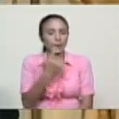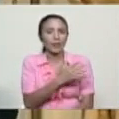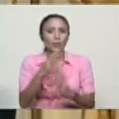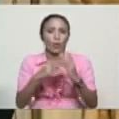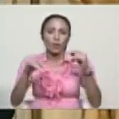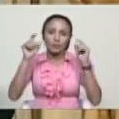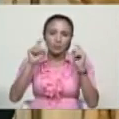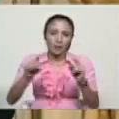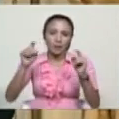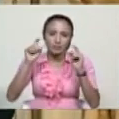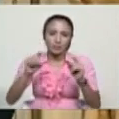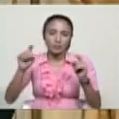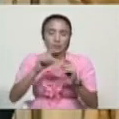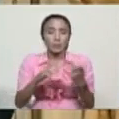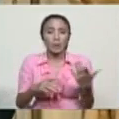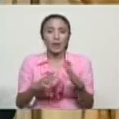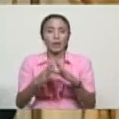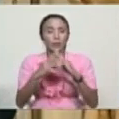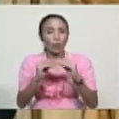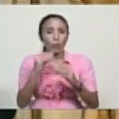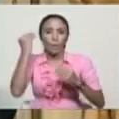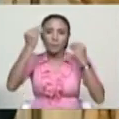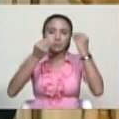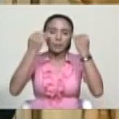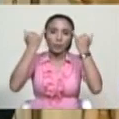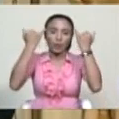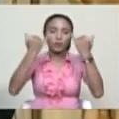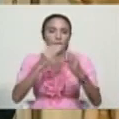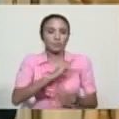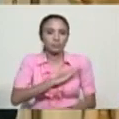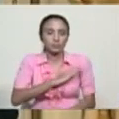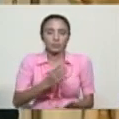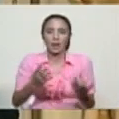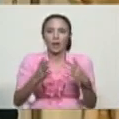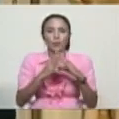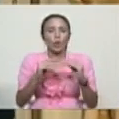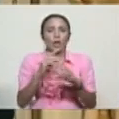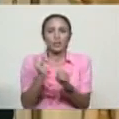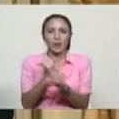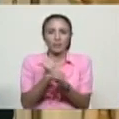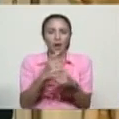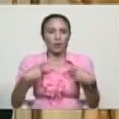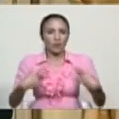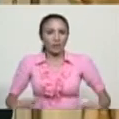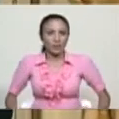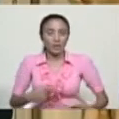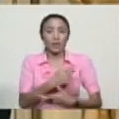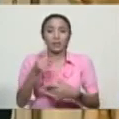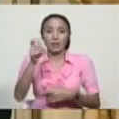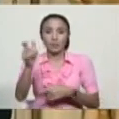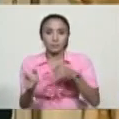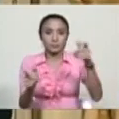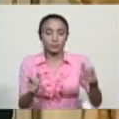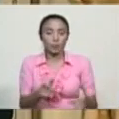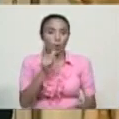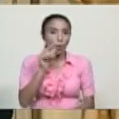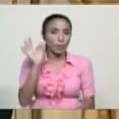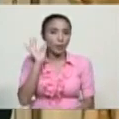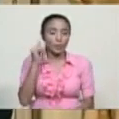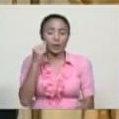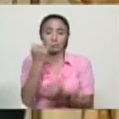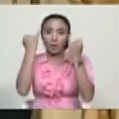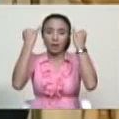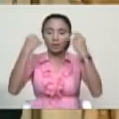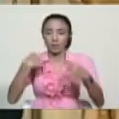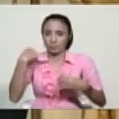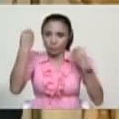descolonización del pensamiento, de la vida, de la acción de los venezolanos y las venezolanas, me parece